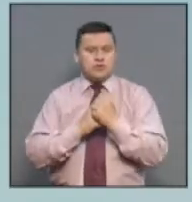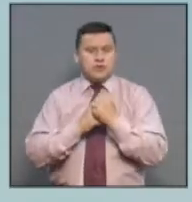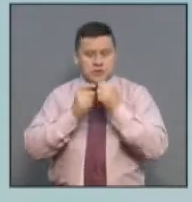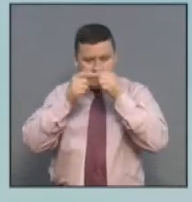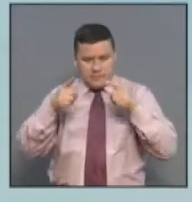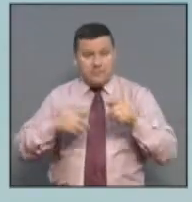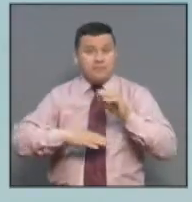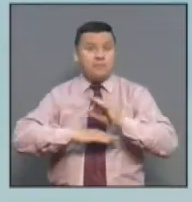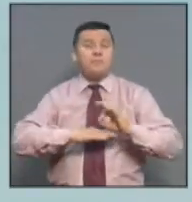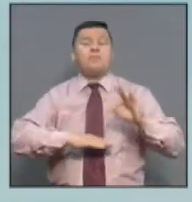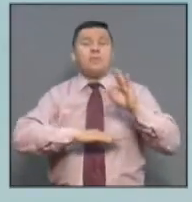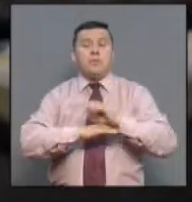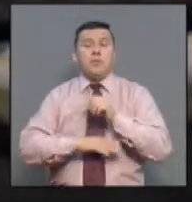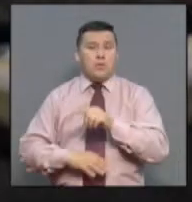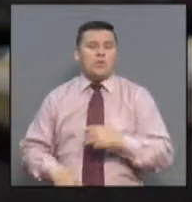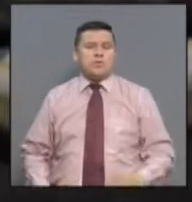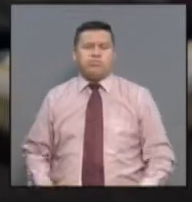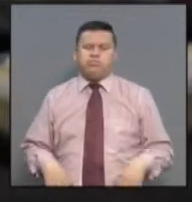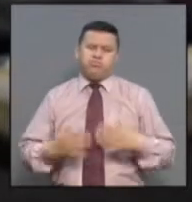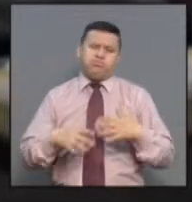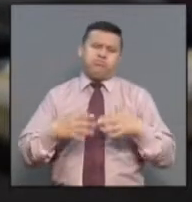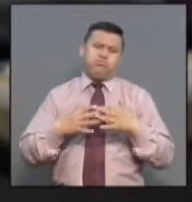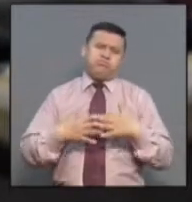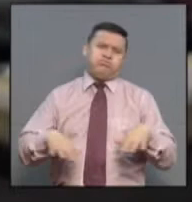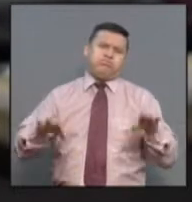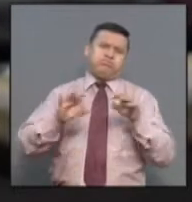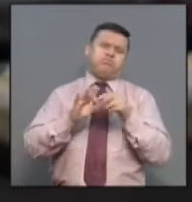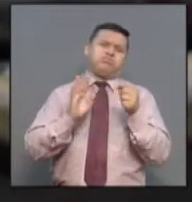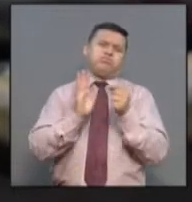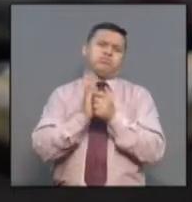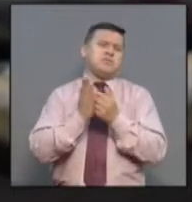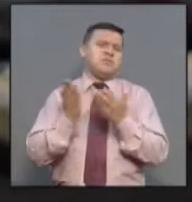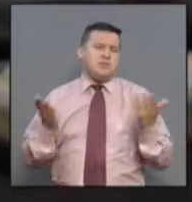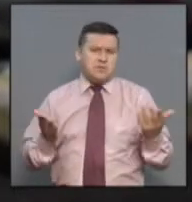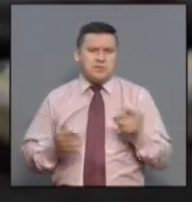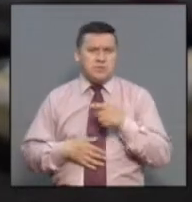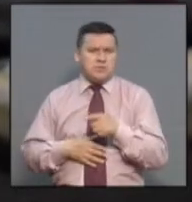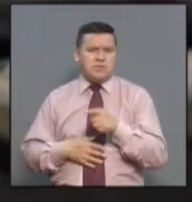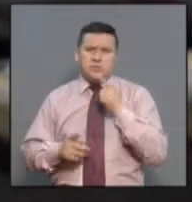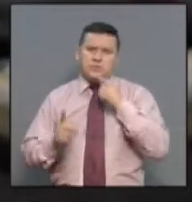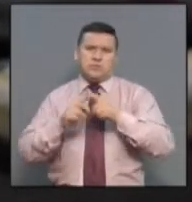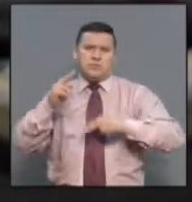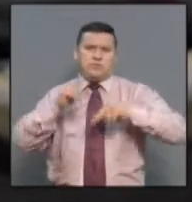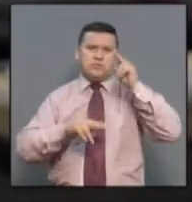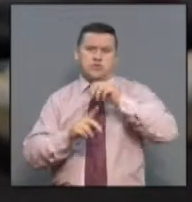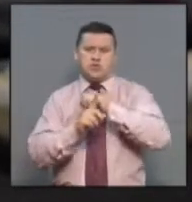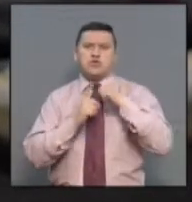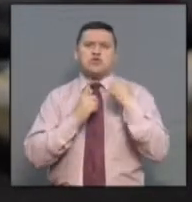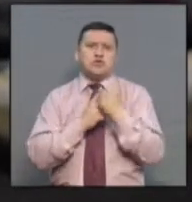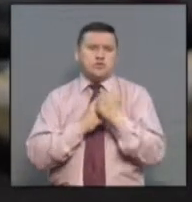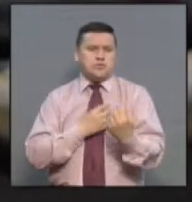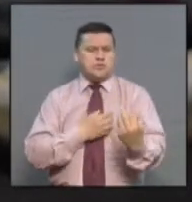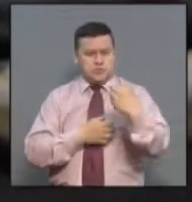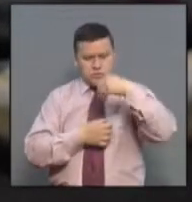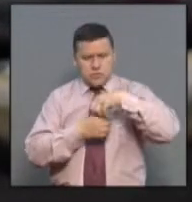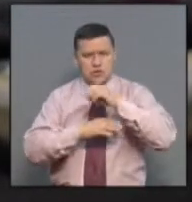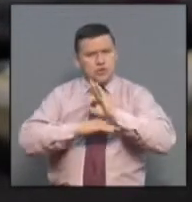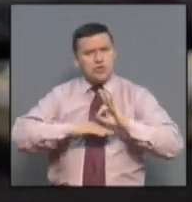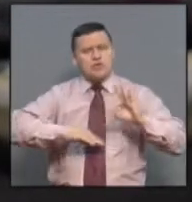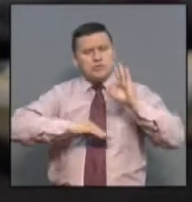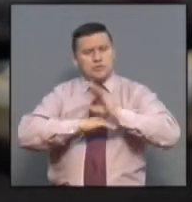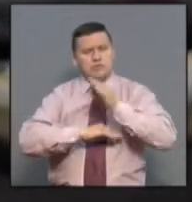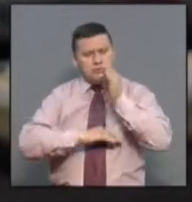Estado. La SAP es un baluarte fundamental para lo que es la construcción de una sociedad integral, una sociedad